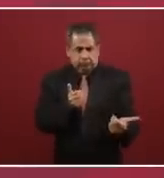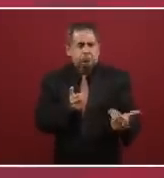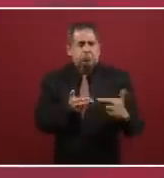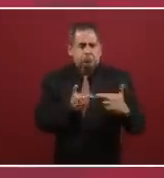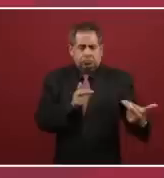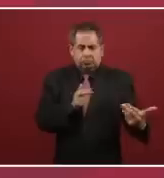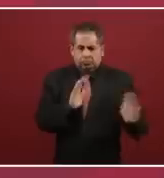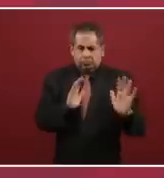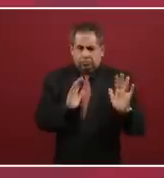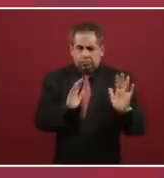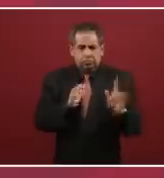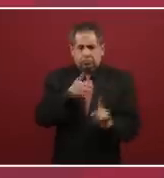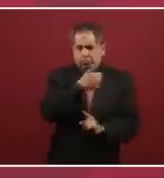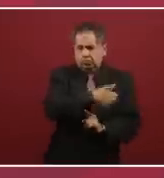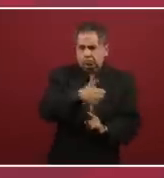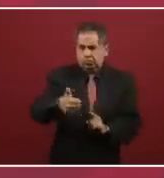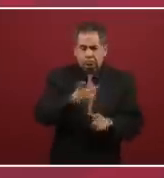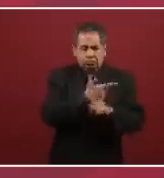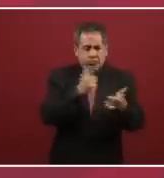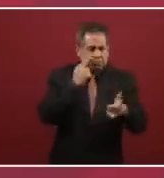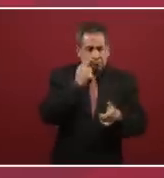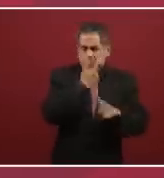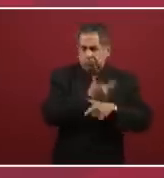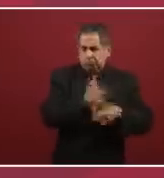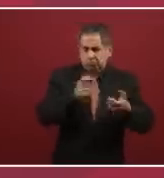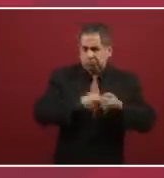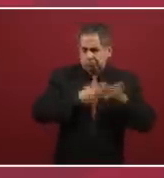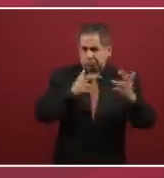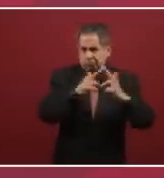la libertad religiosa.